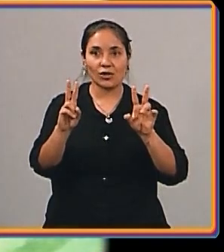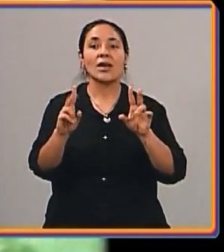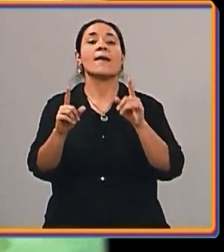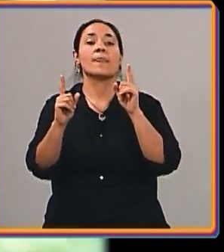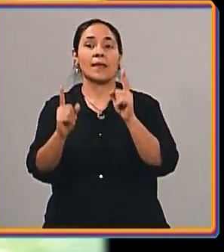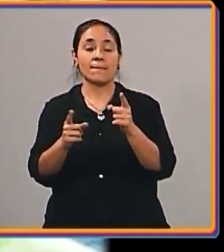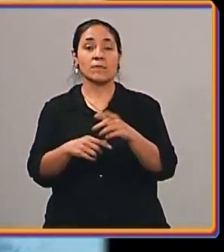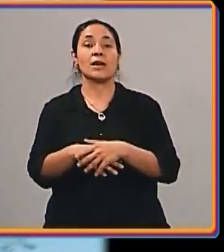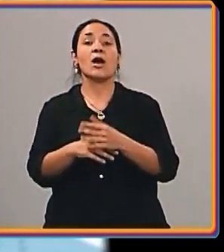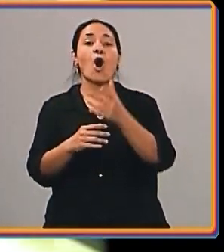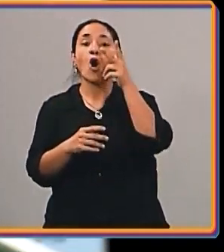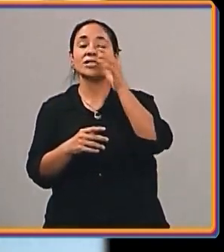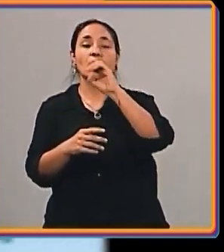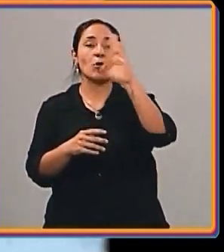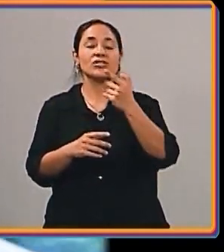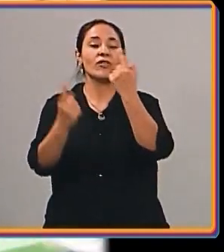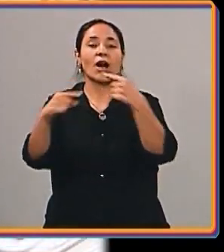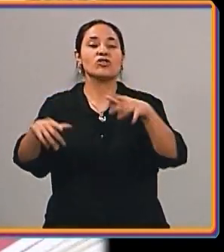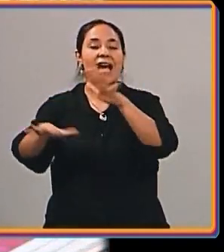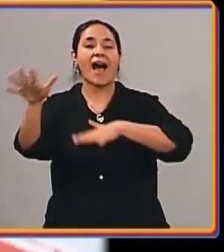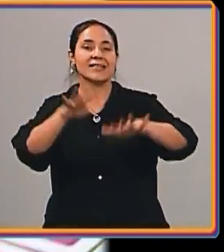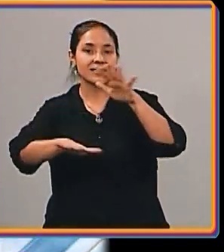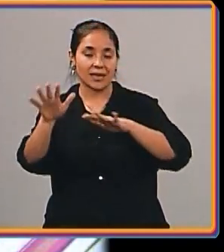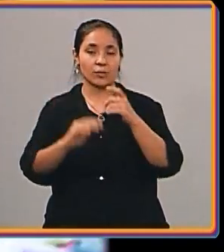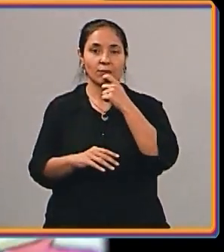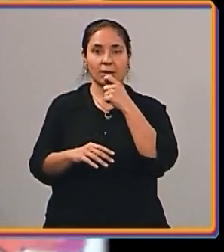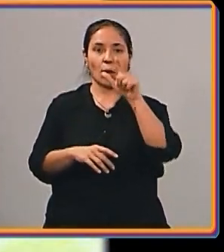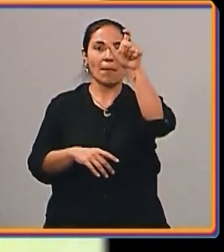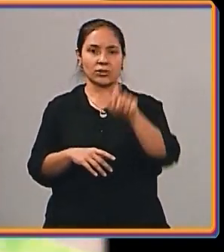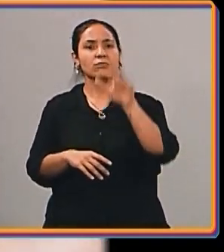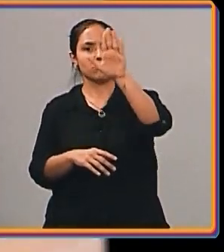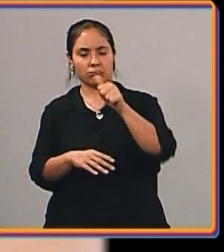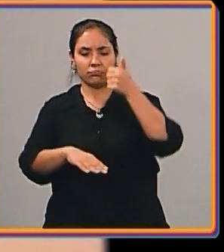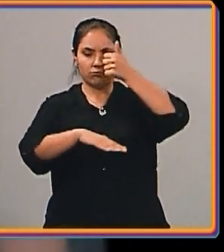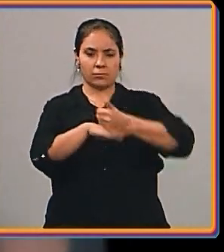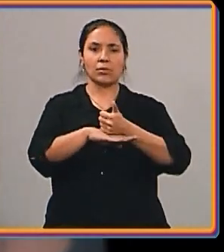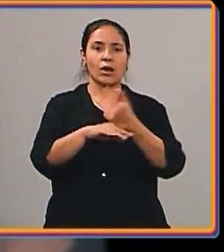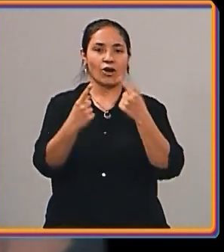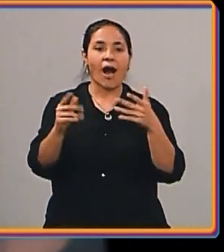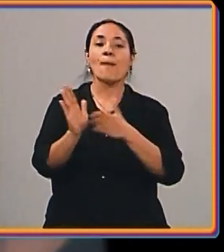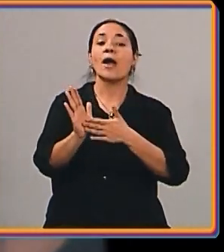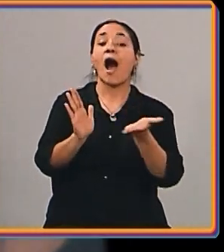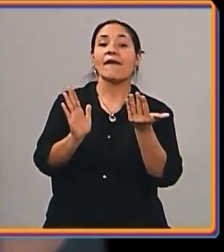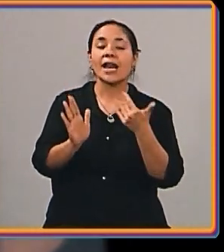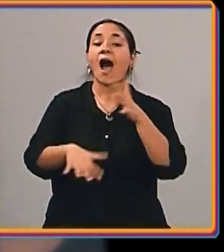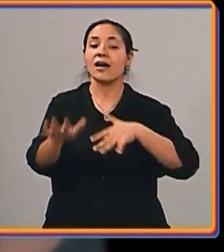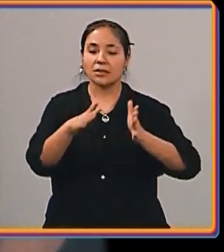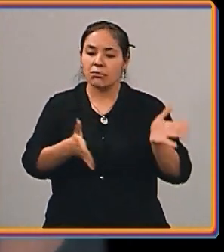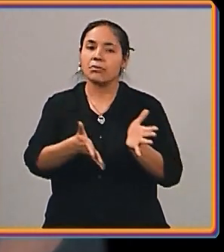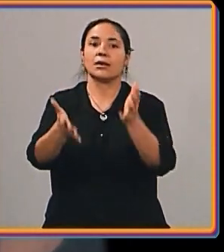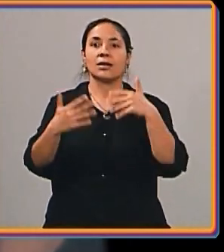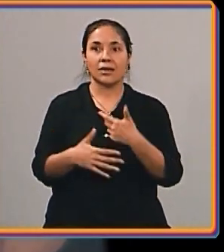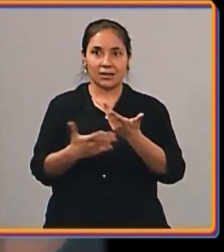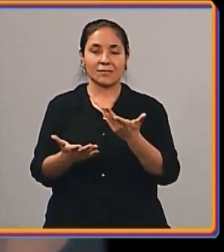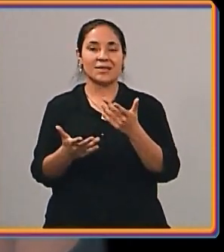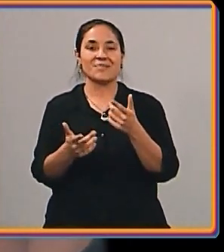juego tenemos la posibilidad de hacer que el alumno experimente o vivencie un reto, un desafío que